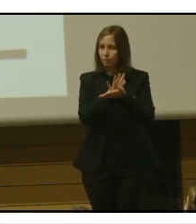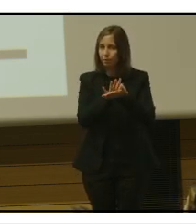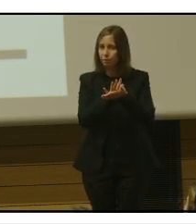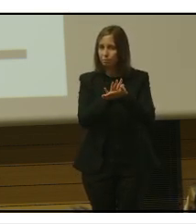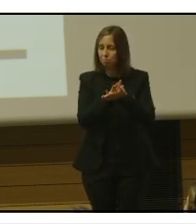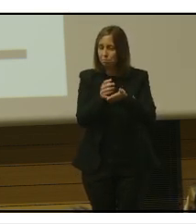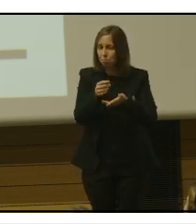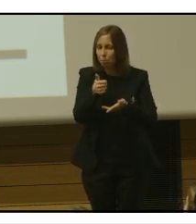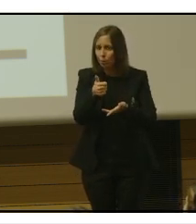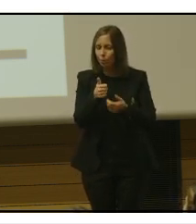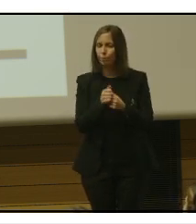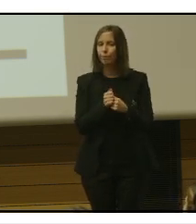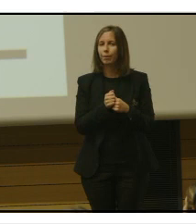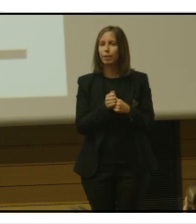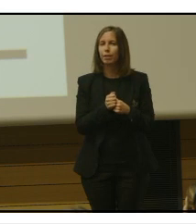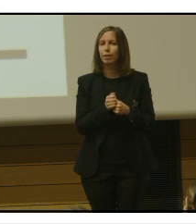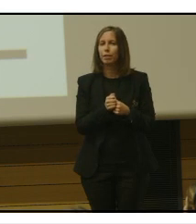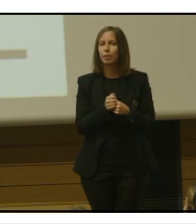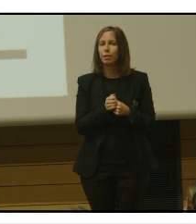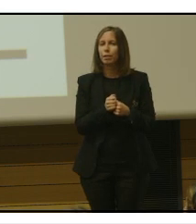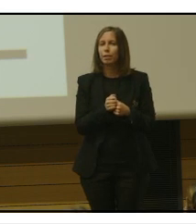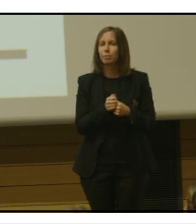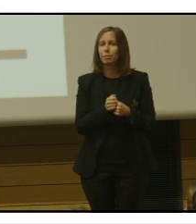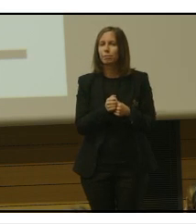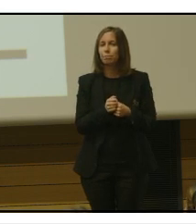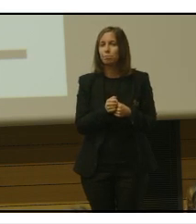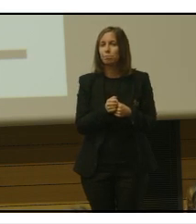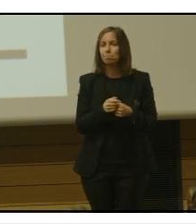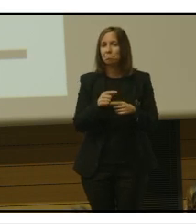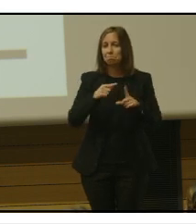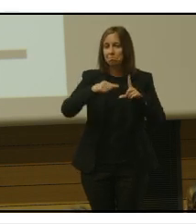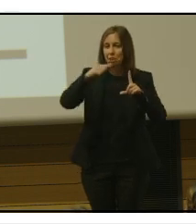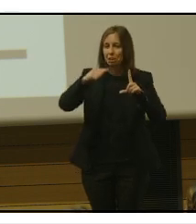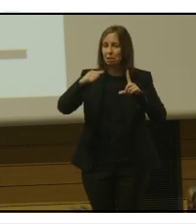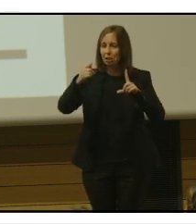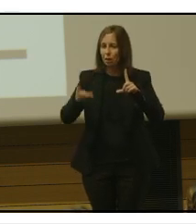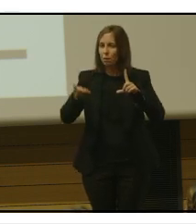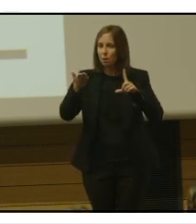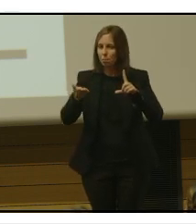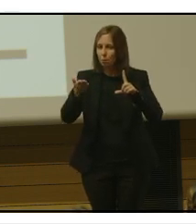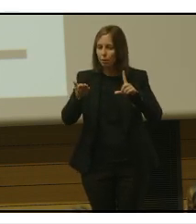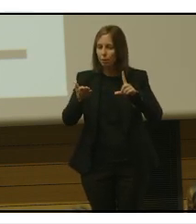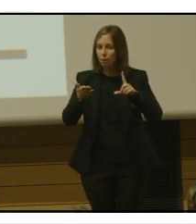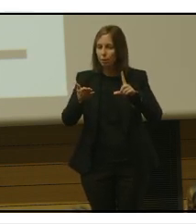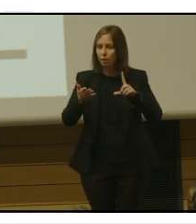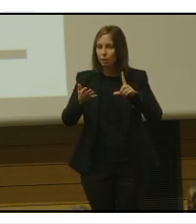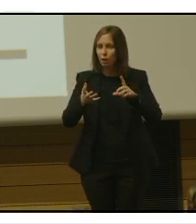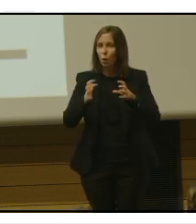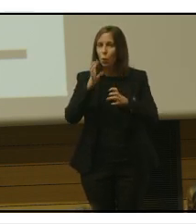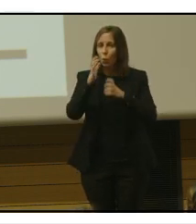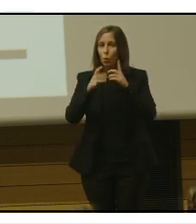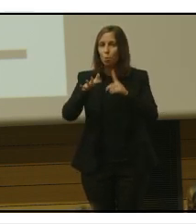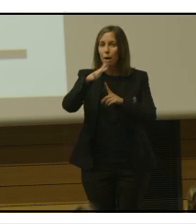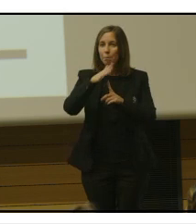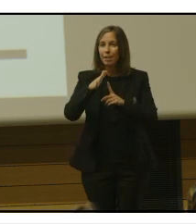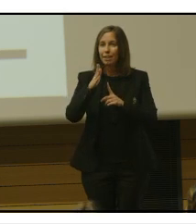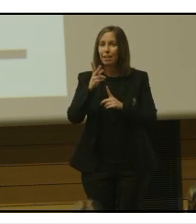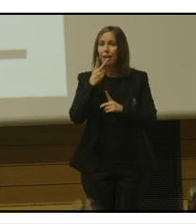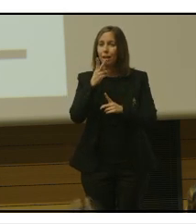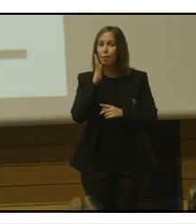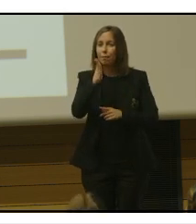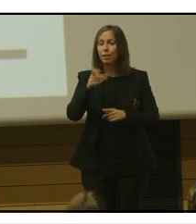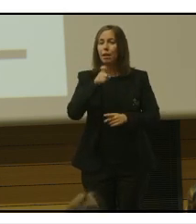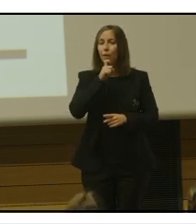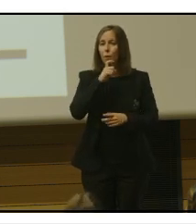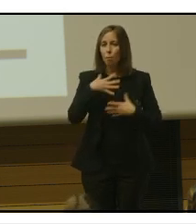pinceladas, sobre lo que para nosotros es un indicador importantísimo de qué supone la exposición a humo ambiental de tabaco en la salud. En